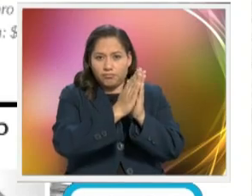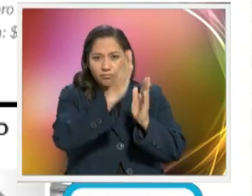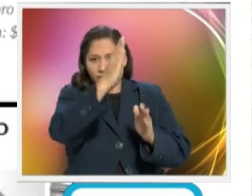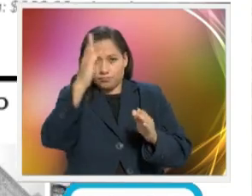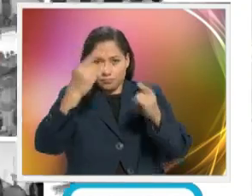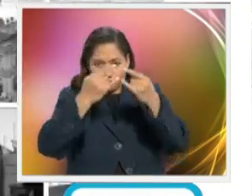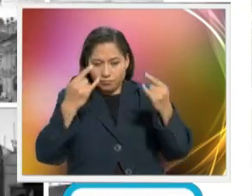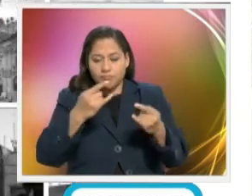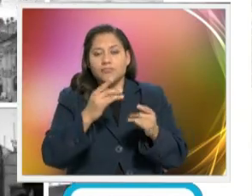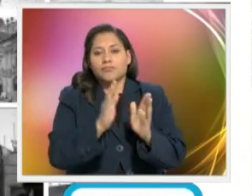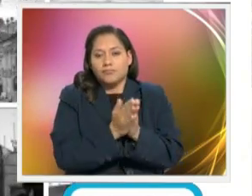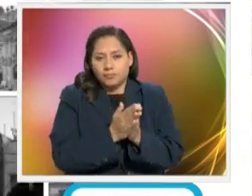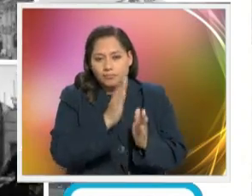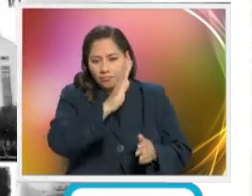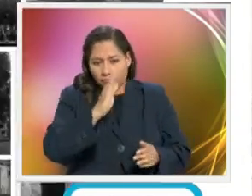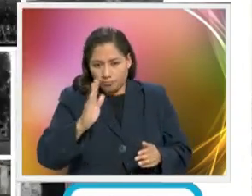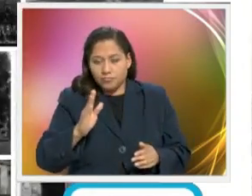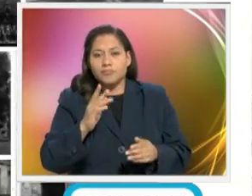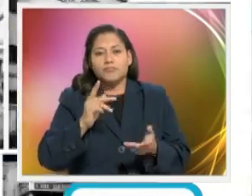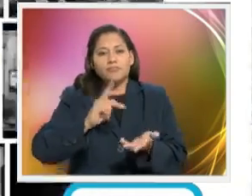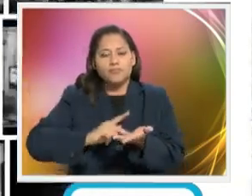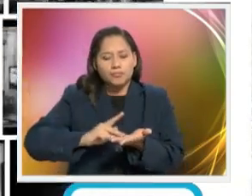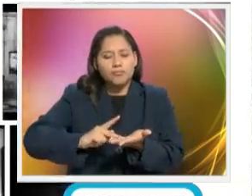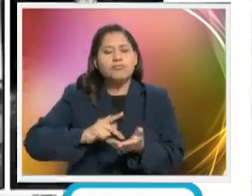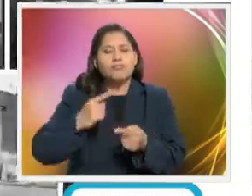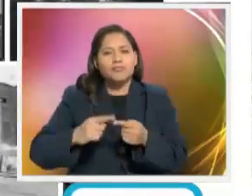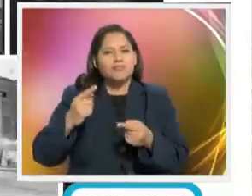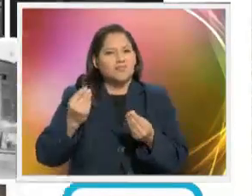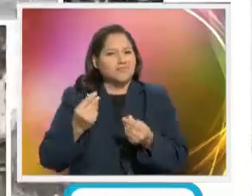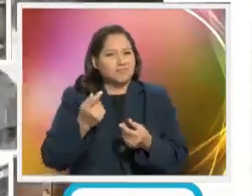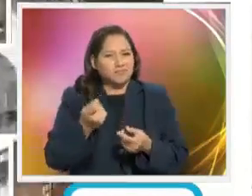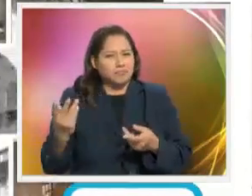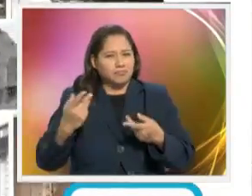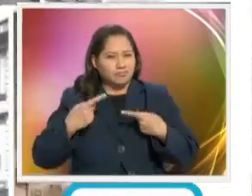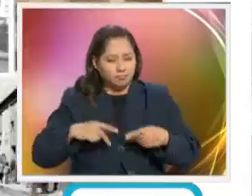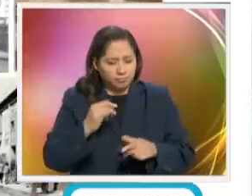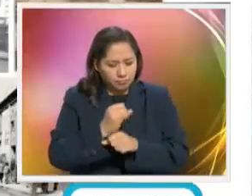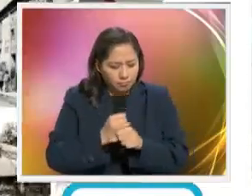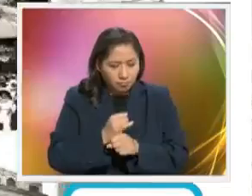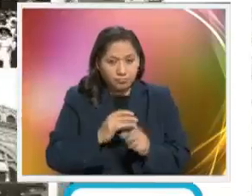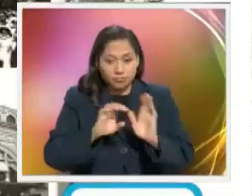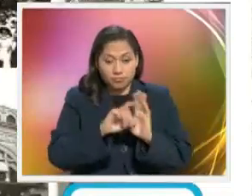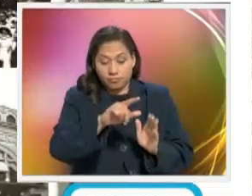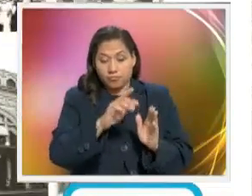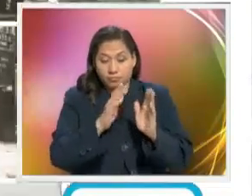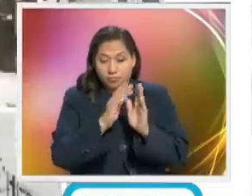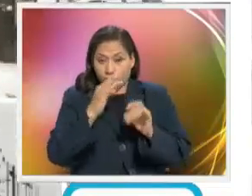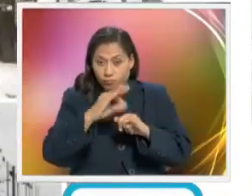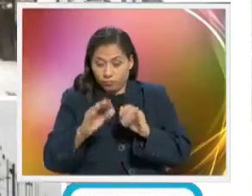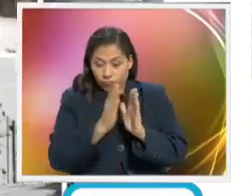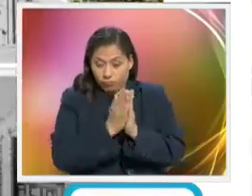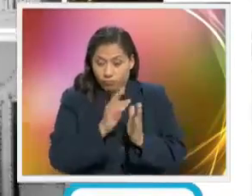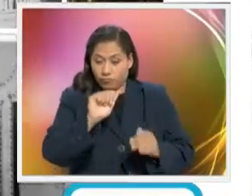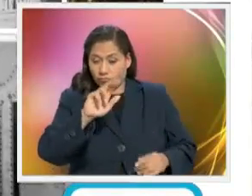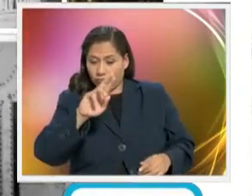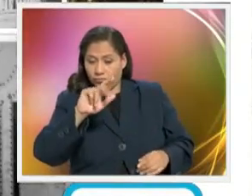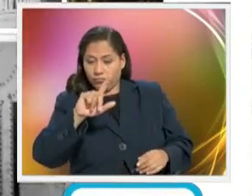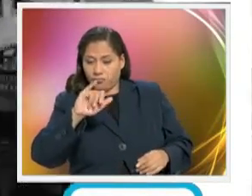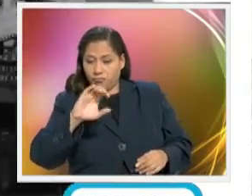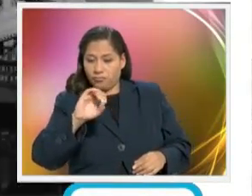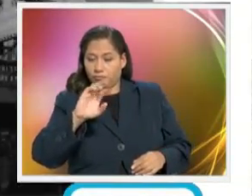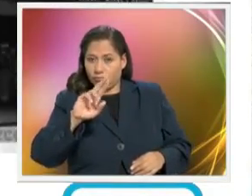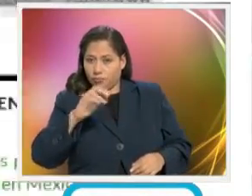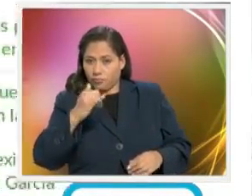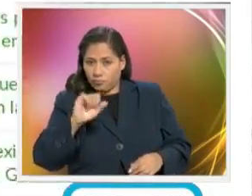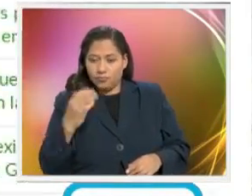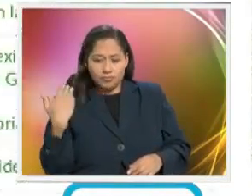bibliografía. De la pluma de muchos investigadores, mira, hay una reseña justo del último libro de Aurelio de los Reyes, el investigador que mencionamos hace un momento.